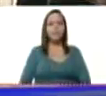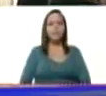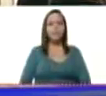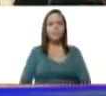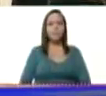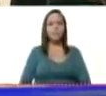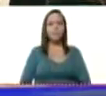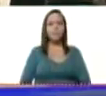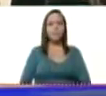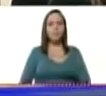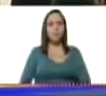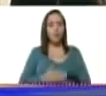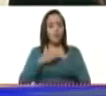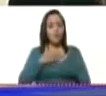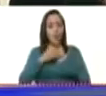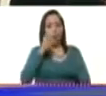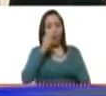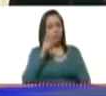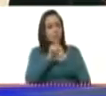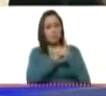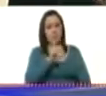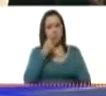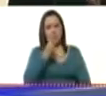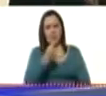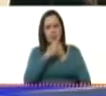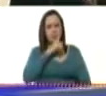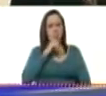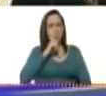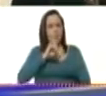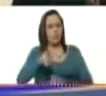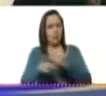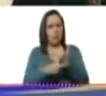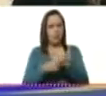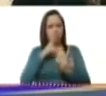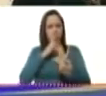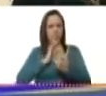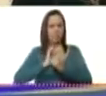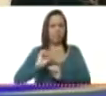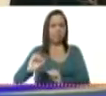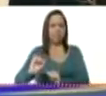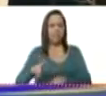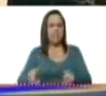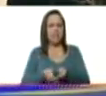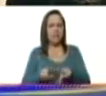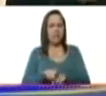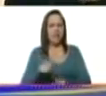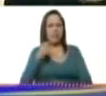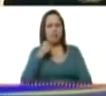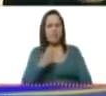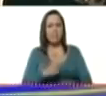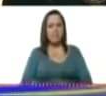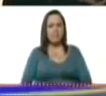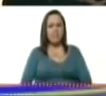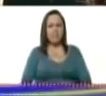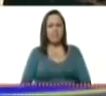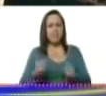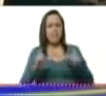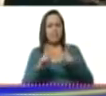que yo a ese señor ni lo nombro, como decía Cantinflas, ni lo